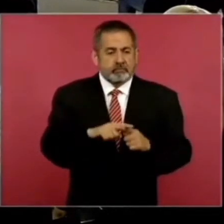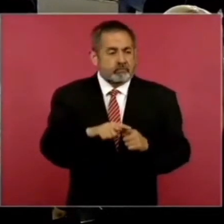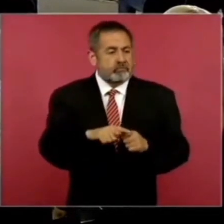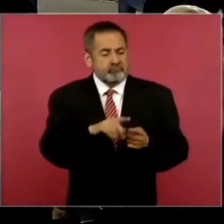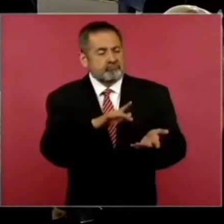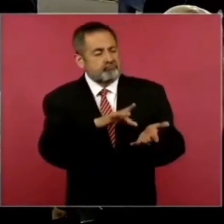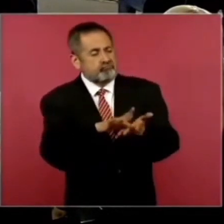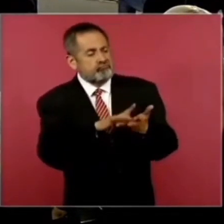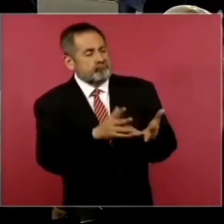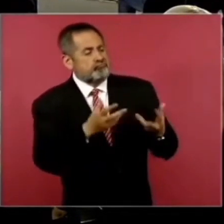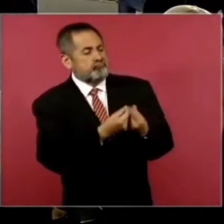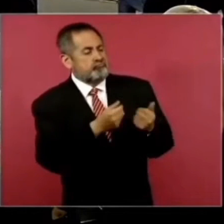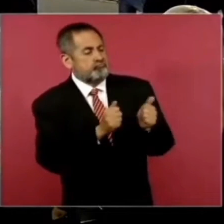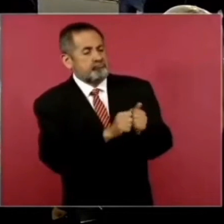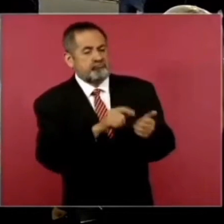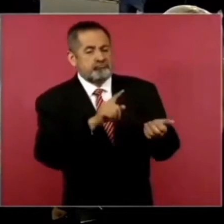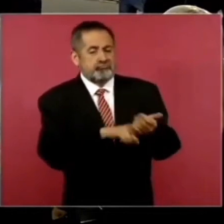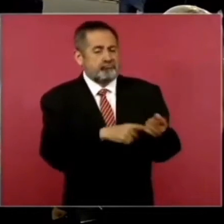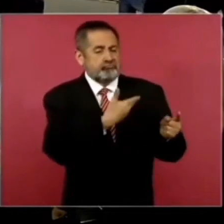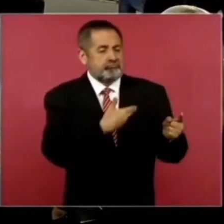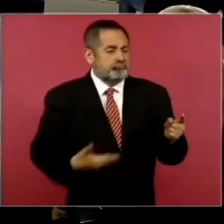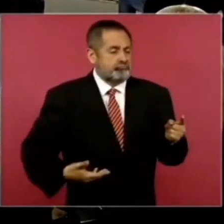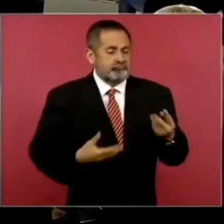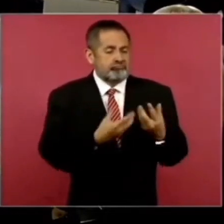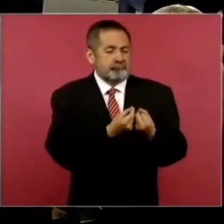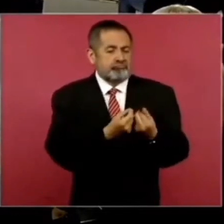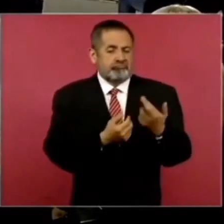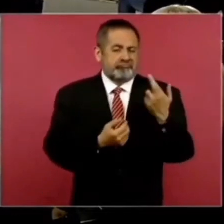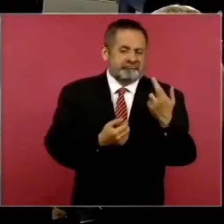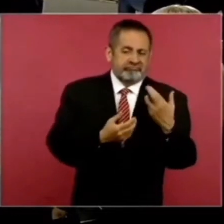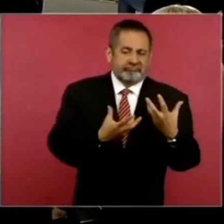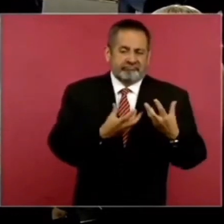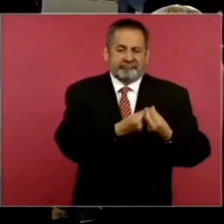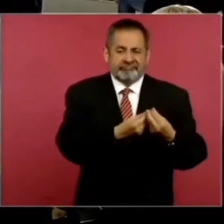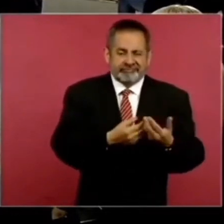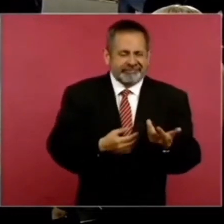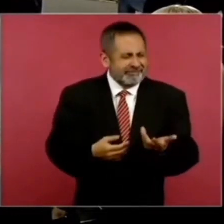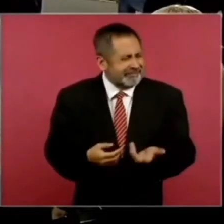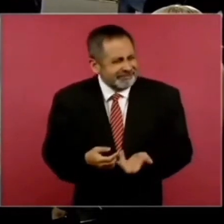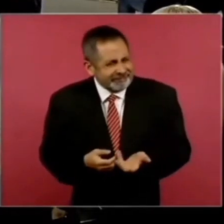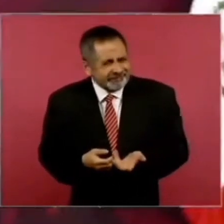respaldando al Ejecutivo, como si fuesen